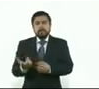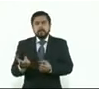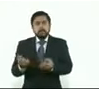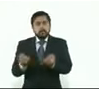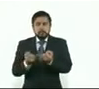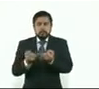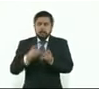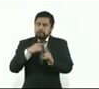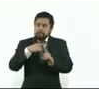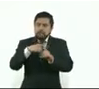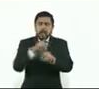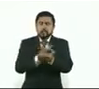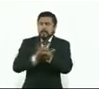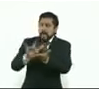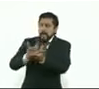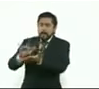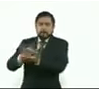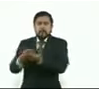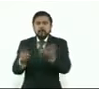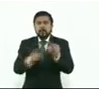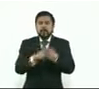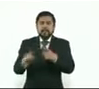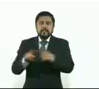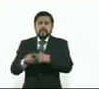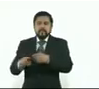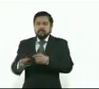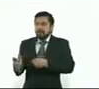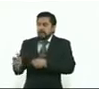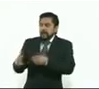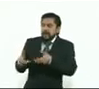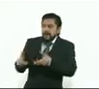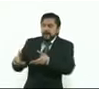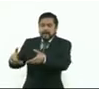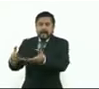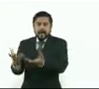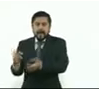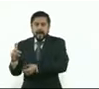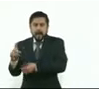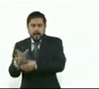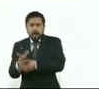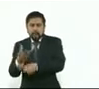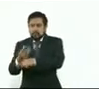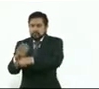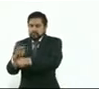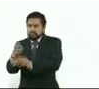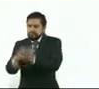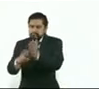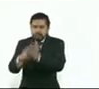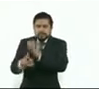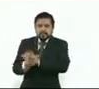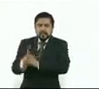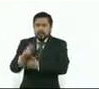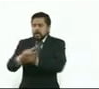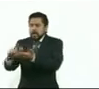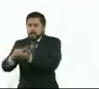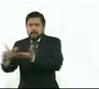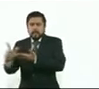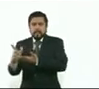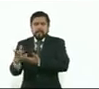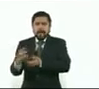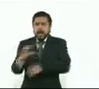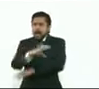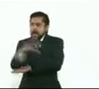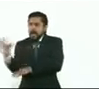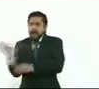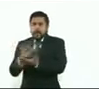la rehabilitación de canales y el apoyo a los productores del campo. Entonces eso es lo primero, que sepan los